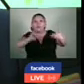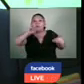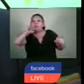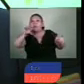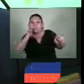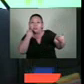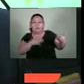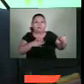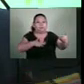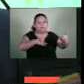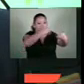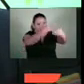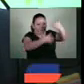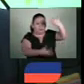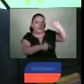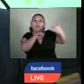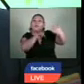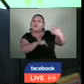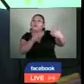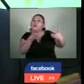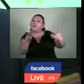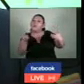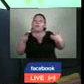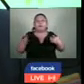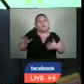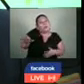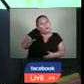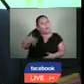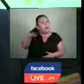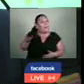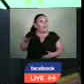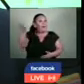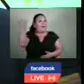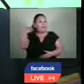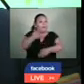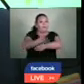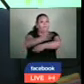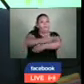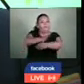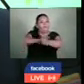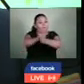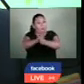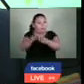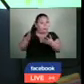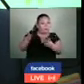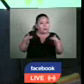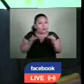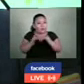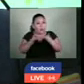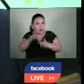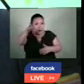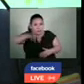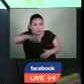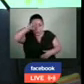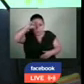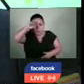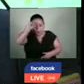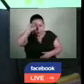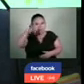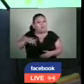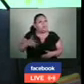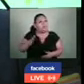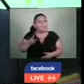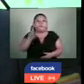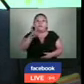Seguro Social. Y esas son las cifras que teníamos más o menos previo a la pandemia. Nosotros ahorita entre empleos directos e indirectos andaremos